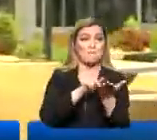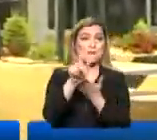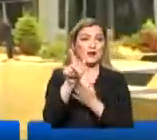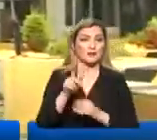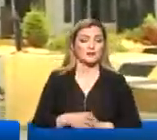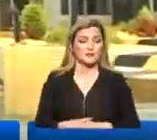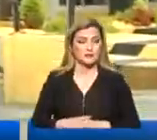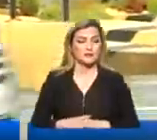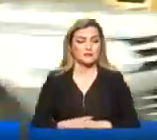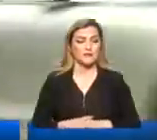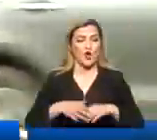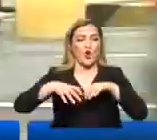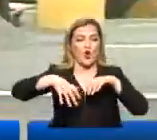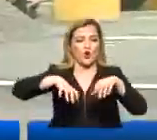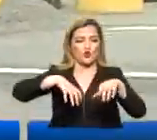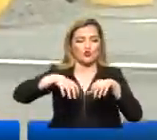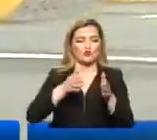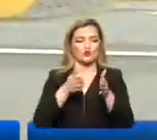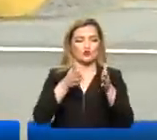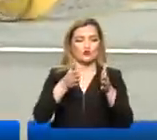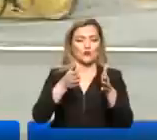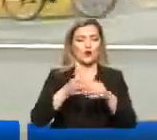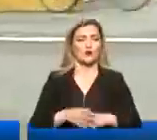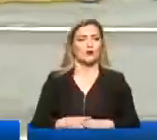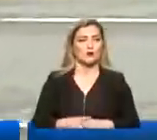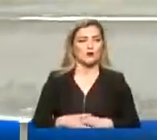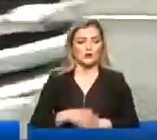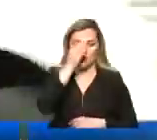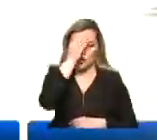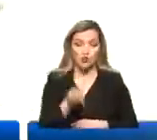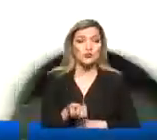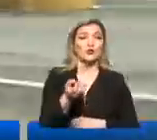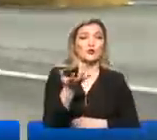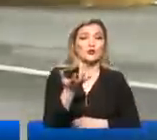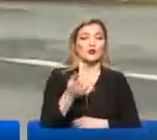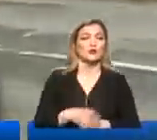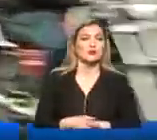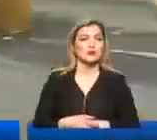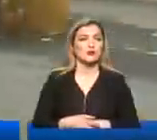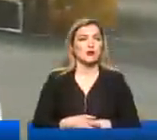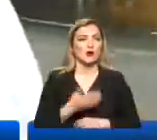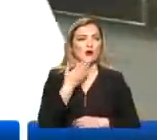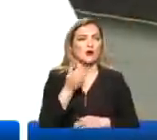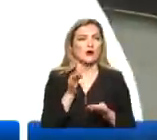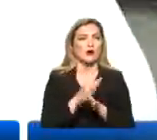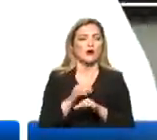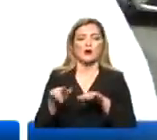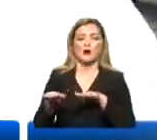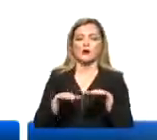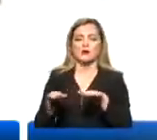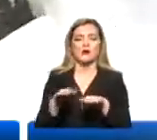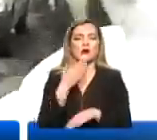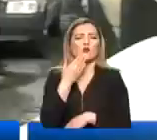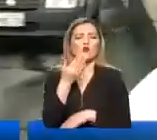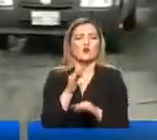con Estuardo Ruiz, coordinador de la autopista General Rumiñahui. Muy buenos días, cuéntenos un poco cómo funcionará este nuevo